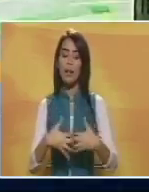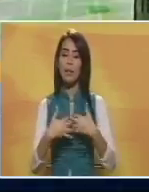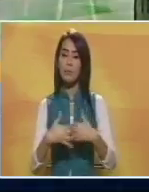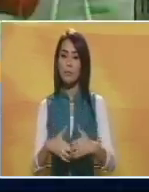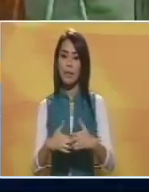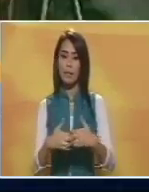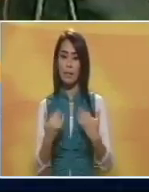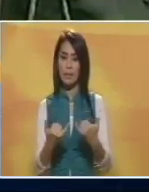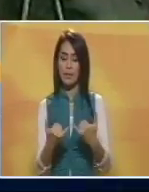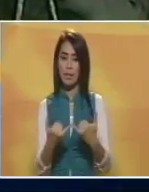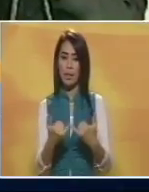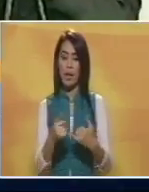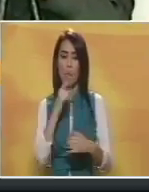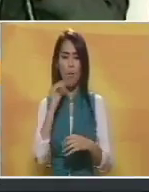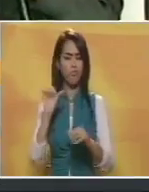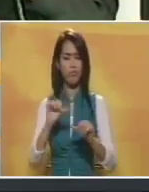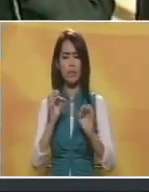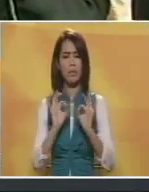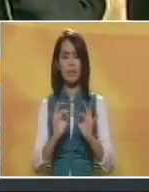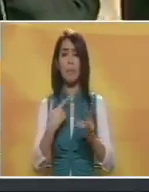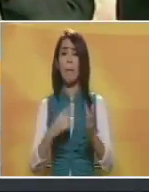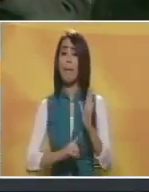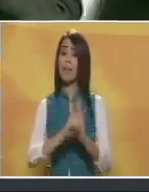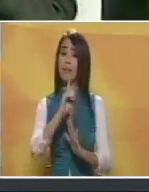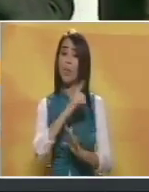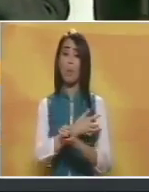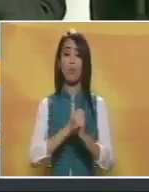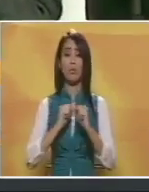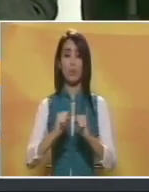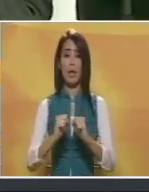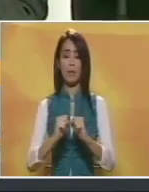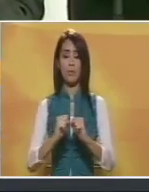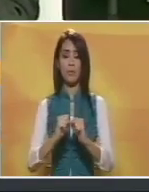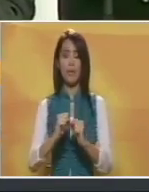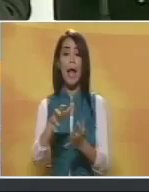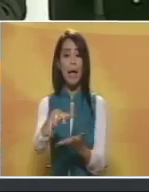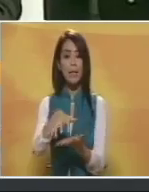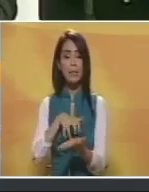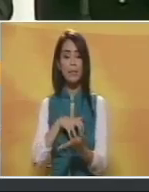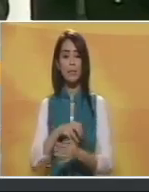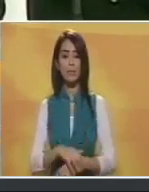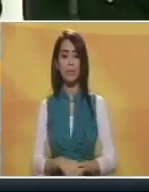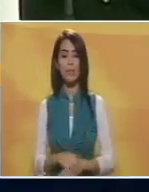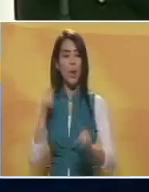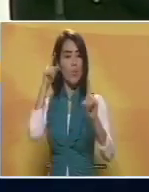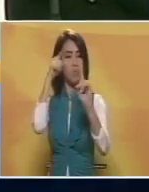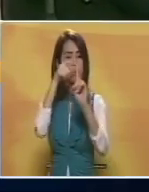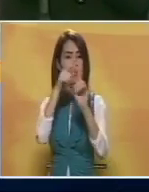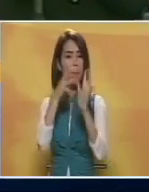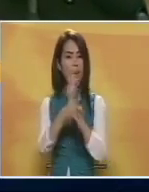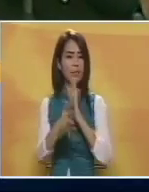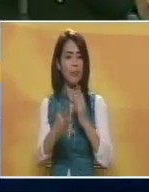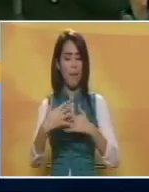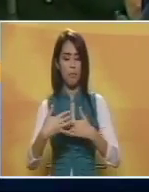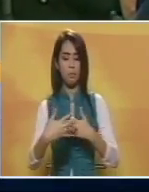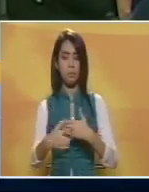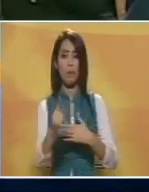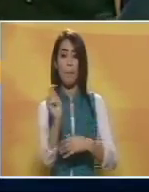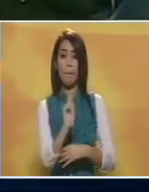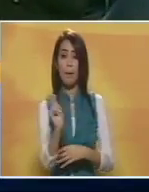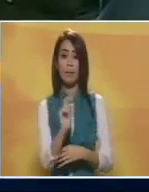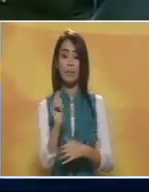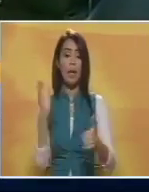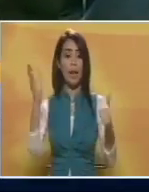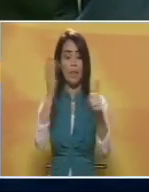básicas ya aguas abajo y para el desarrollo de la potencialidad agrícola. Tenemos una meta en los próximos meses,